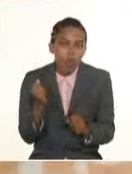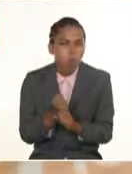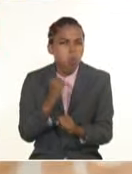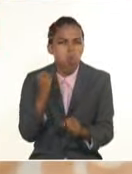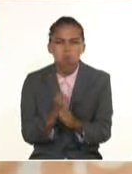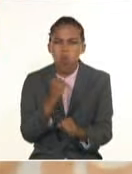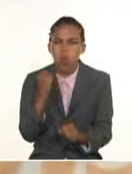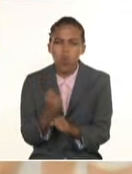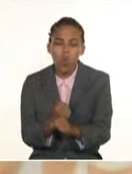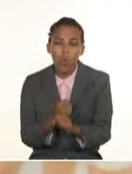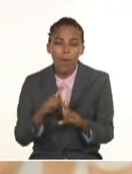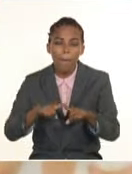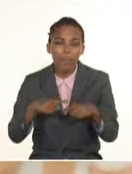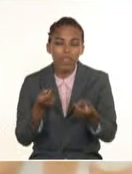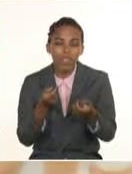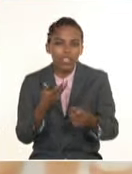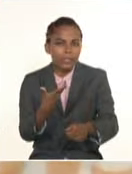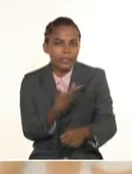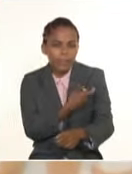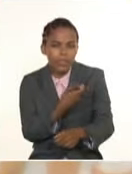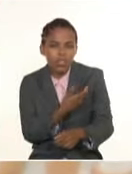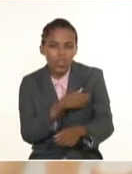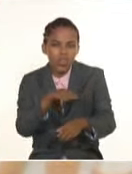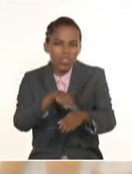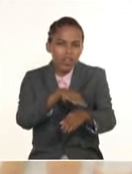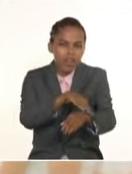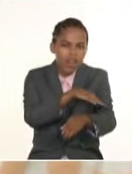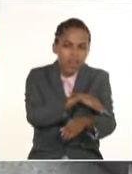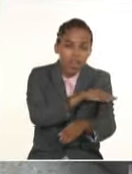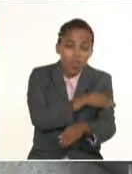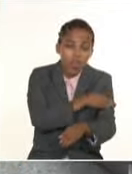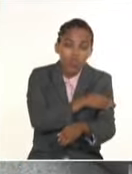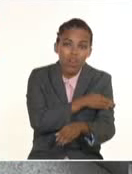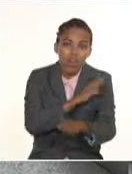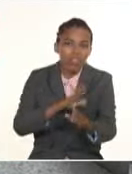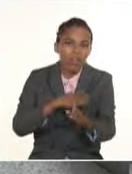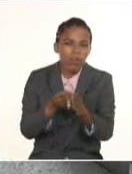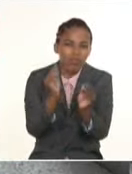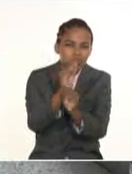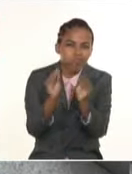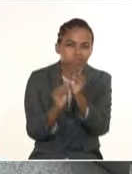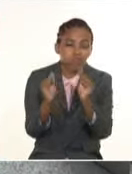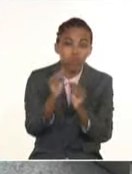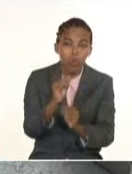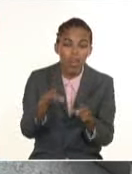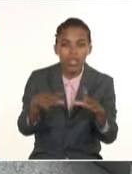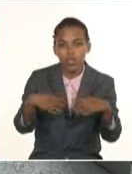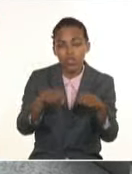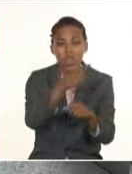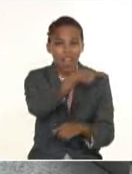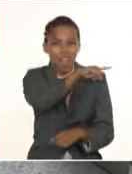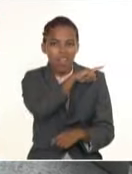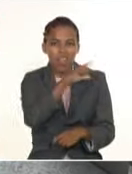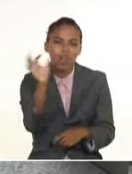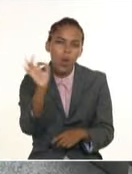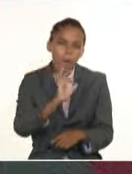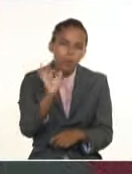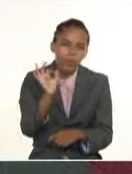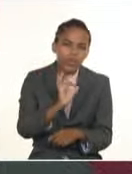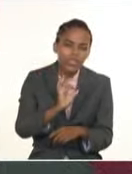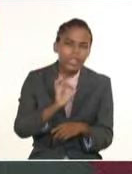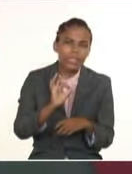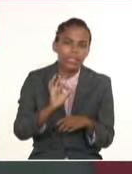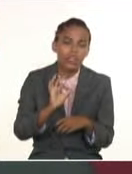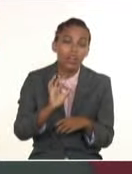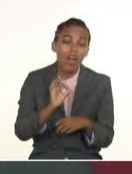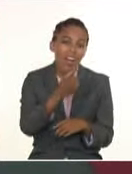las curas, hoy vamos a curarnos nuevamente, y vamos entonces a rectificar todo lo que hicimos ayer, sobre todo en los porcientos que tenemos, aunque